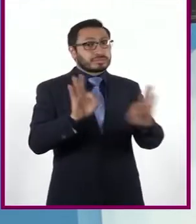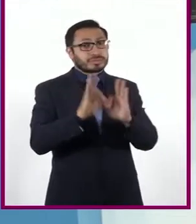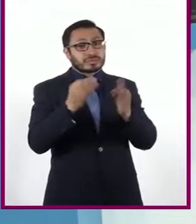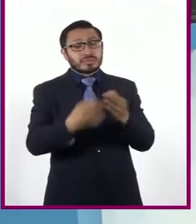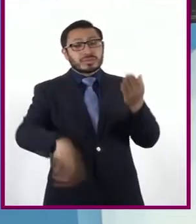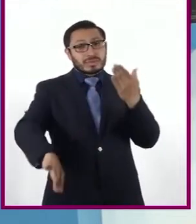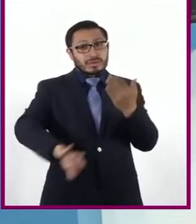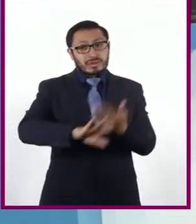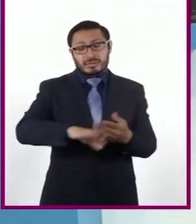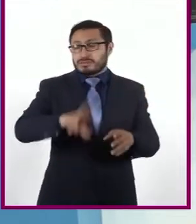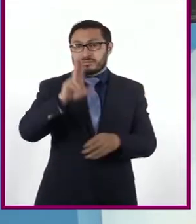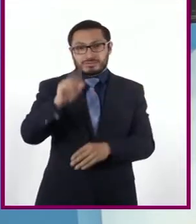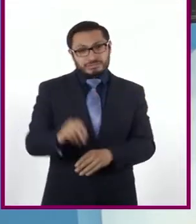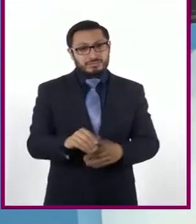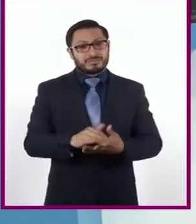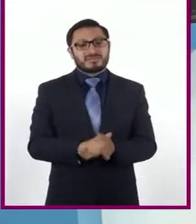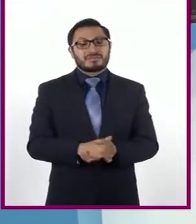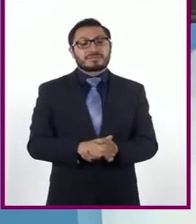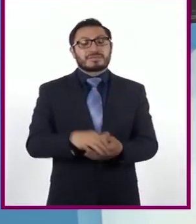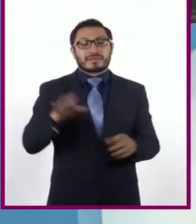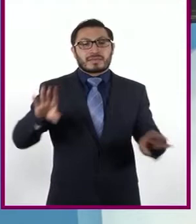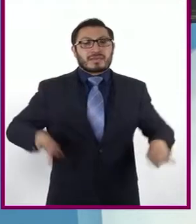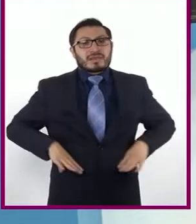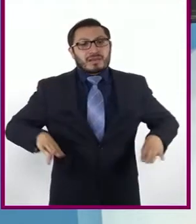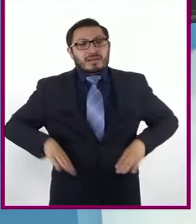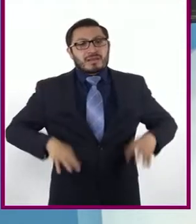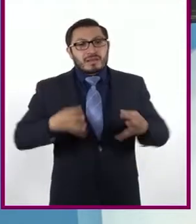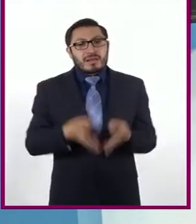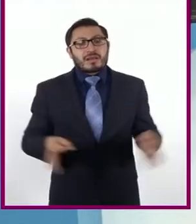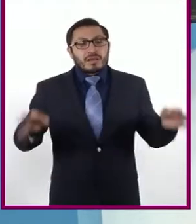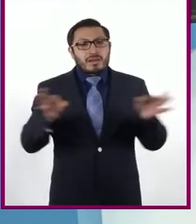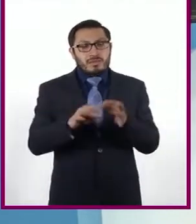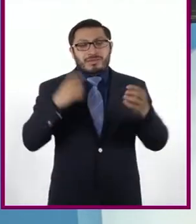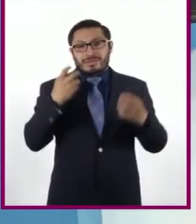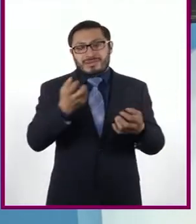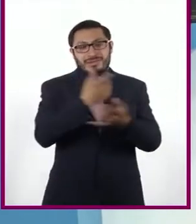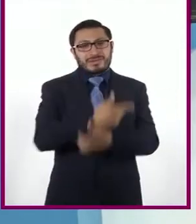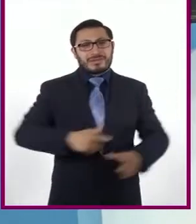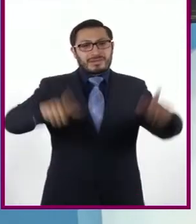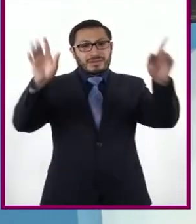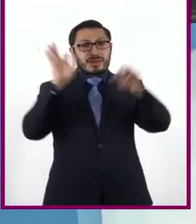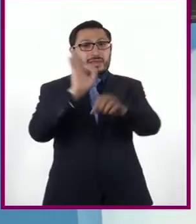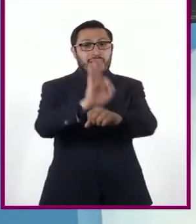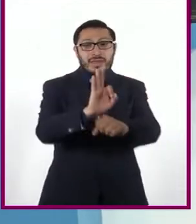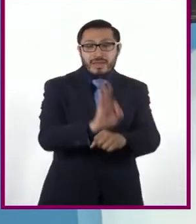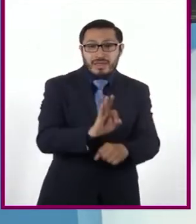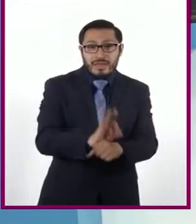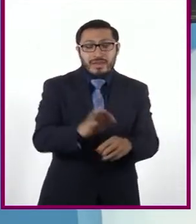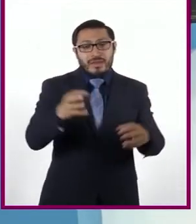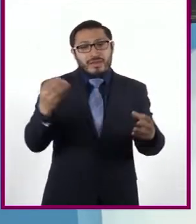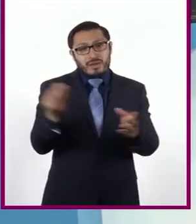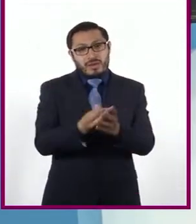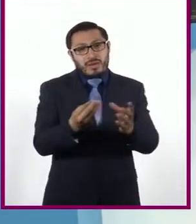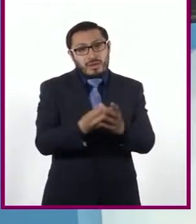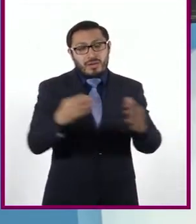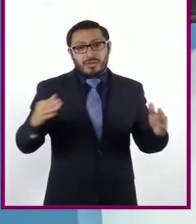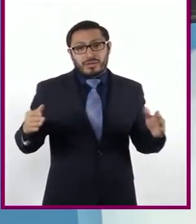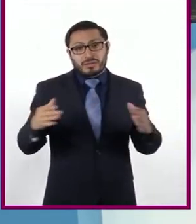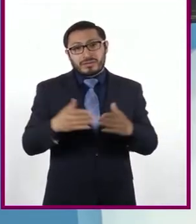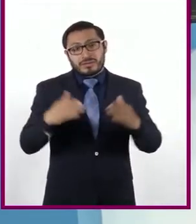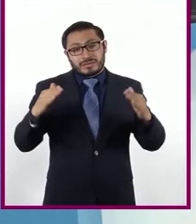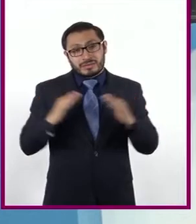ese privilegio. La característica principal del liberalismo es la defensa de la propiedad privada.